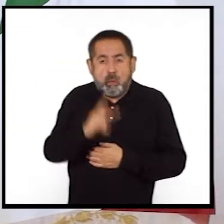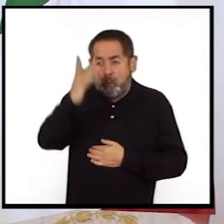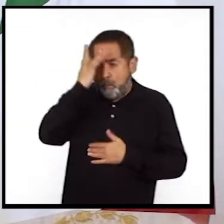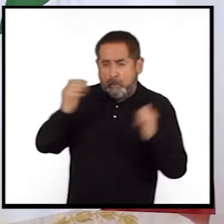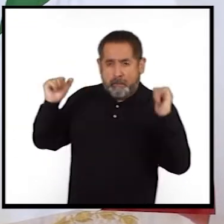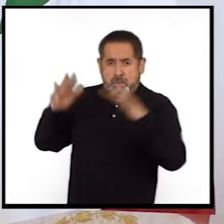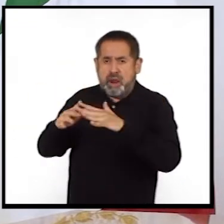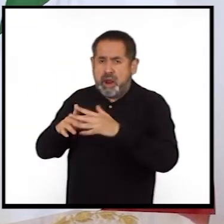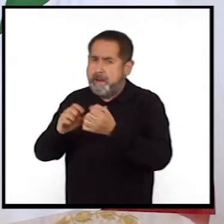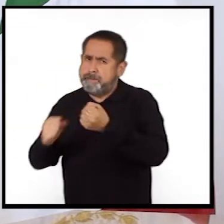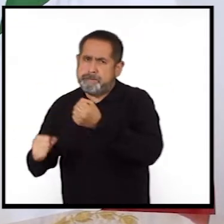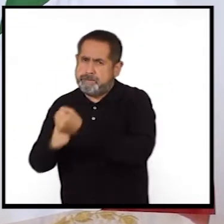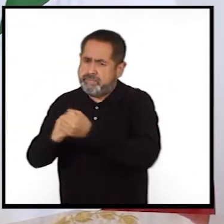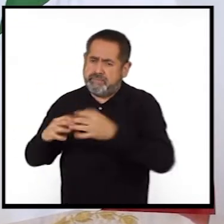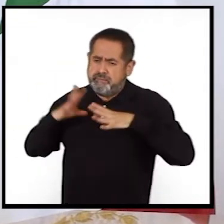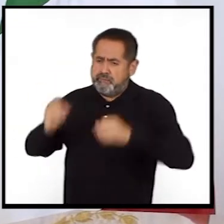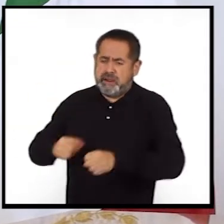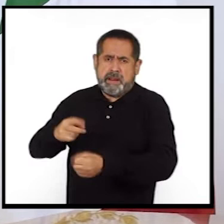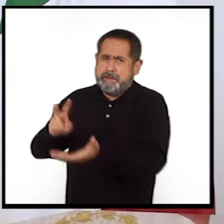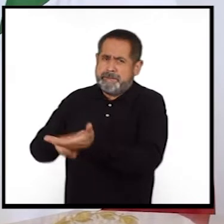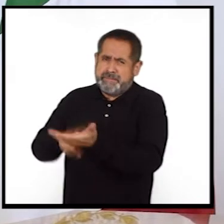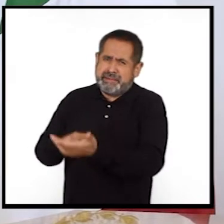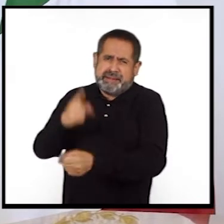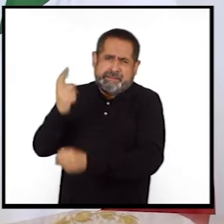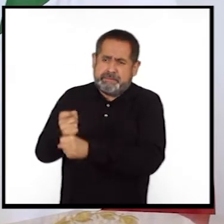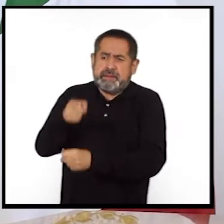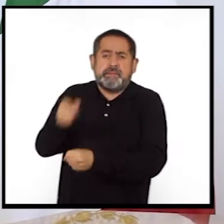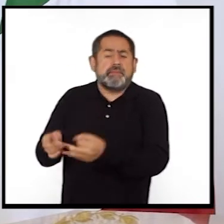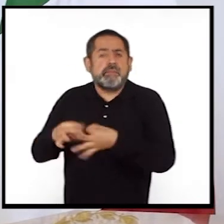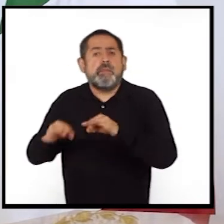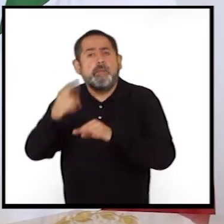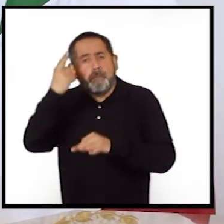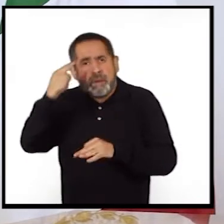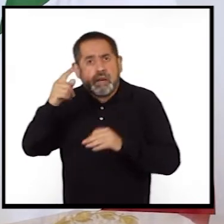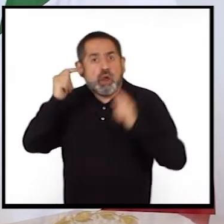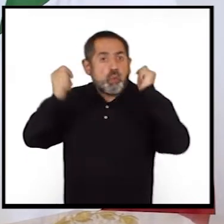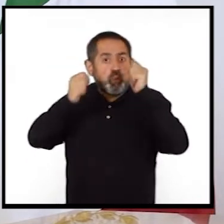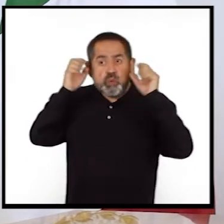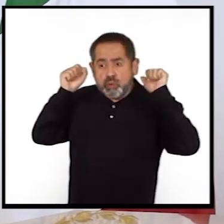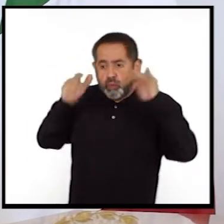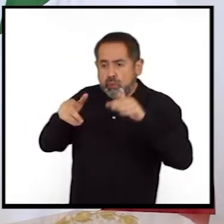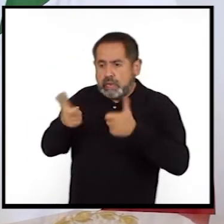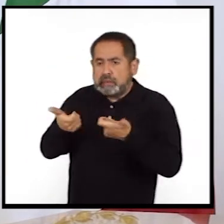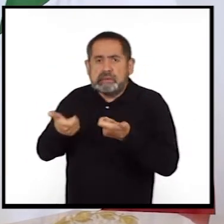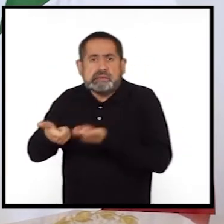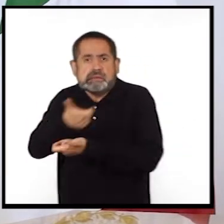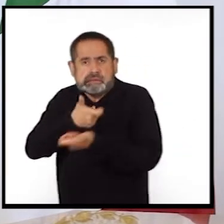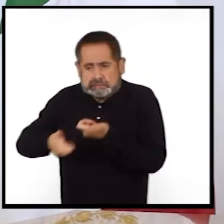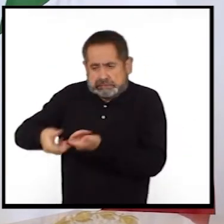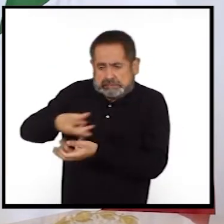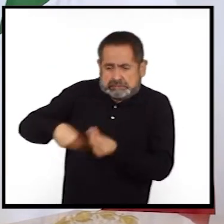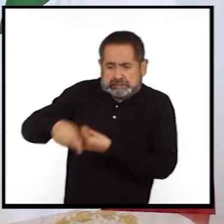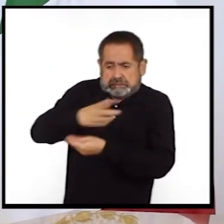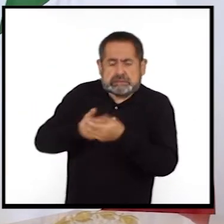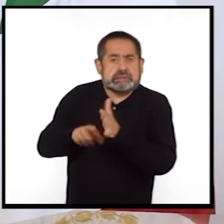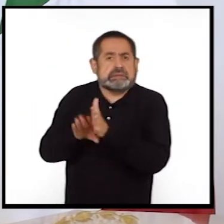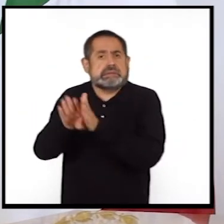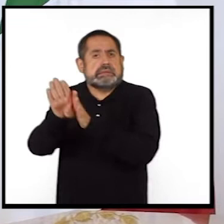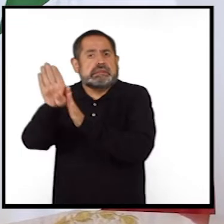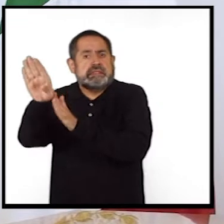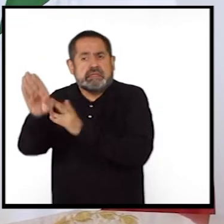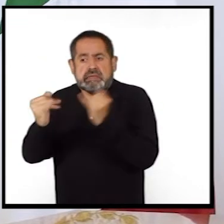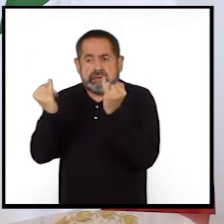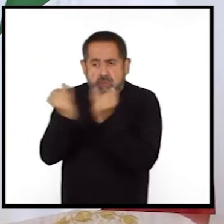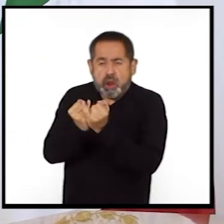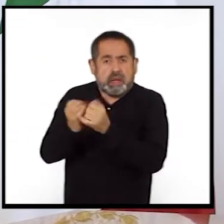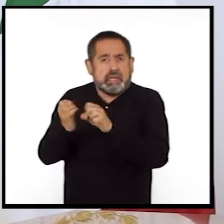los pueblos mágicos son piedra angular en la recuperación económica de las localidades, también